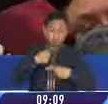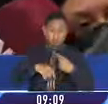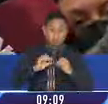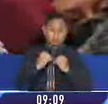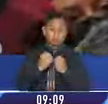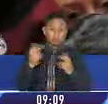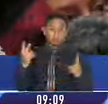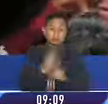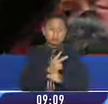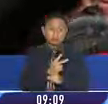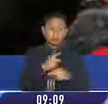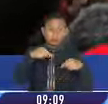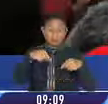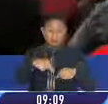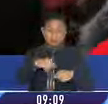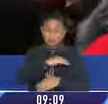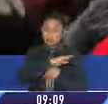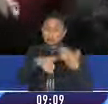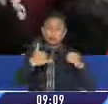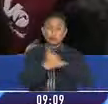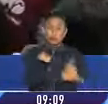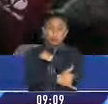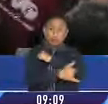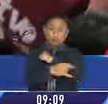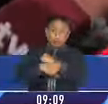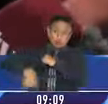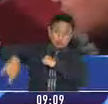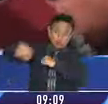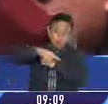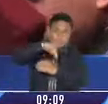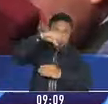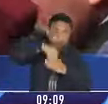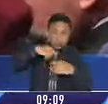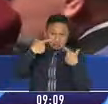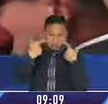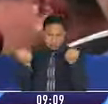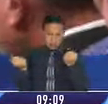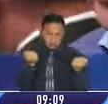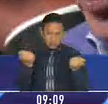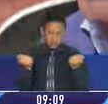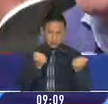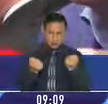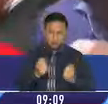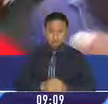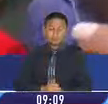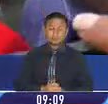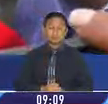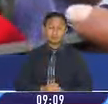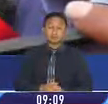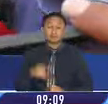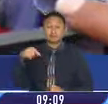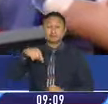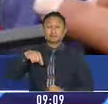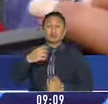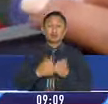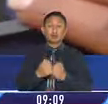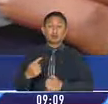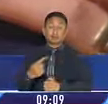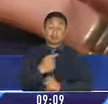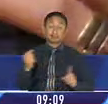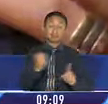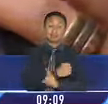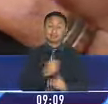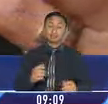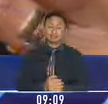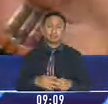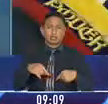organizado, generan en todos los países donde han pretendido controlarlo, generan este tipo de violencia y